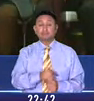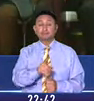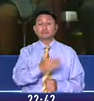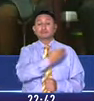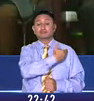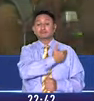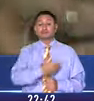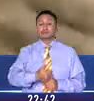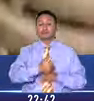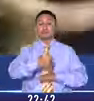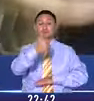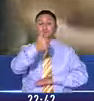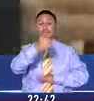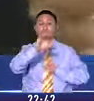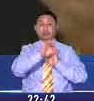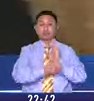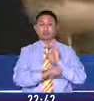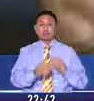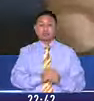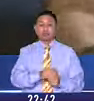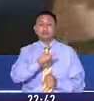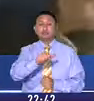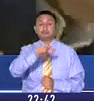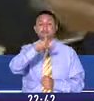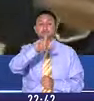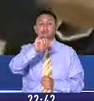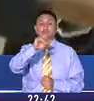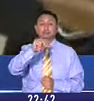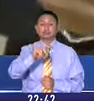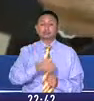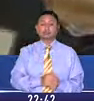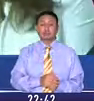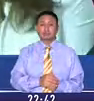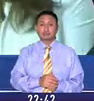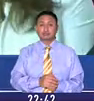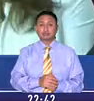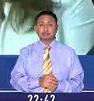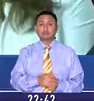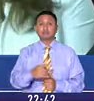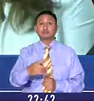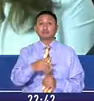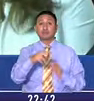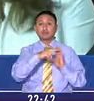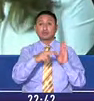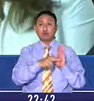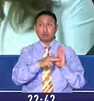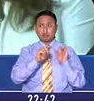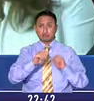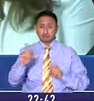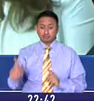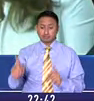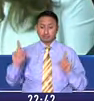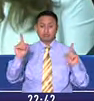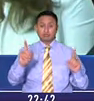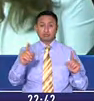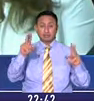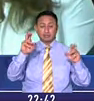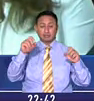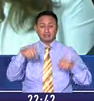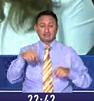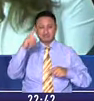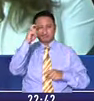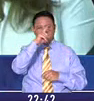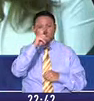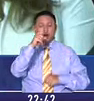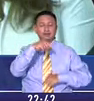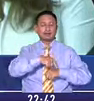presidente de la Corte Constitucional, Ali Lozada, como coponente, algo que el reglamento lo faculta en casos complejos o con poco